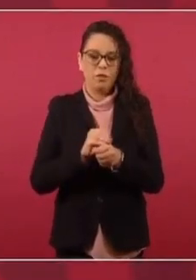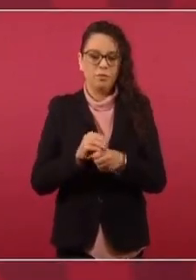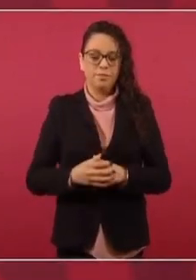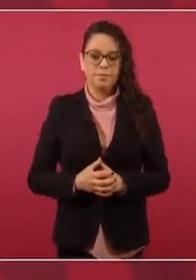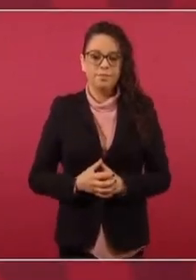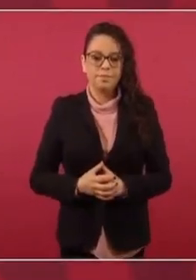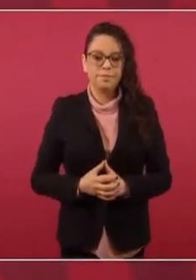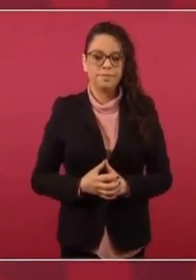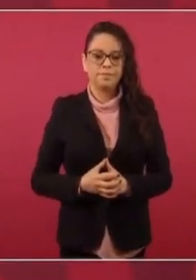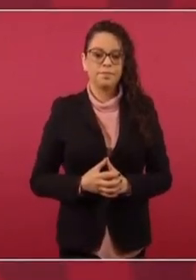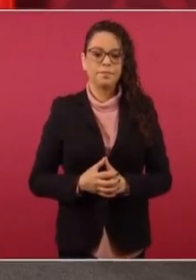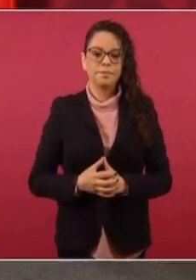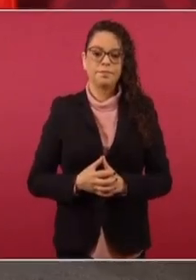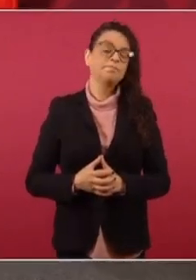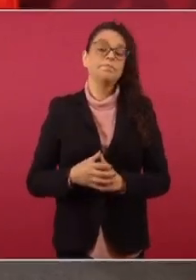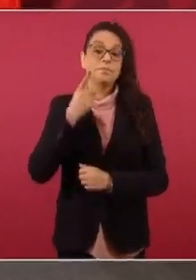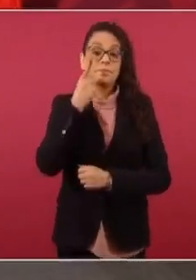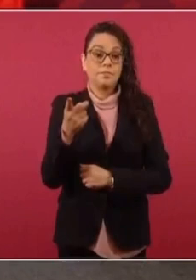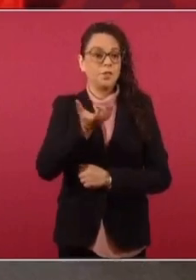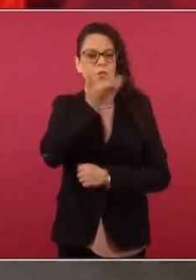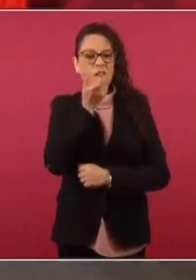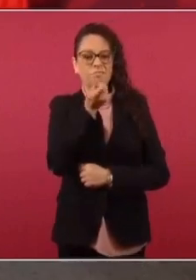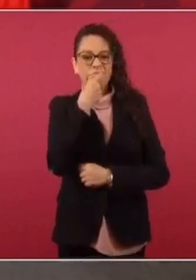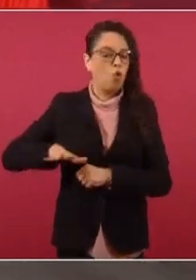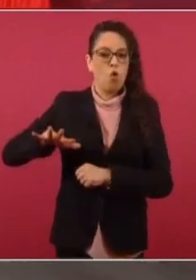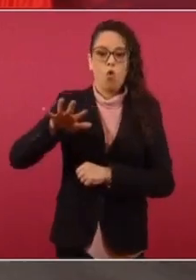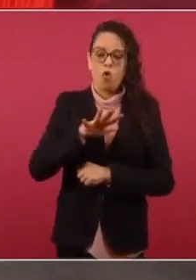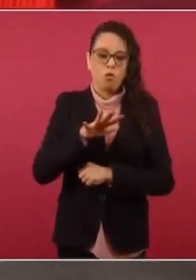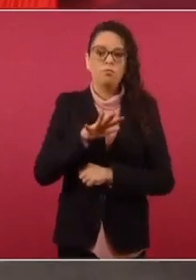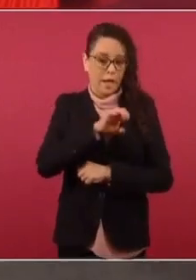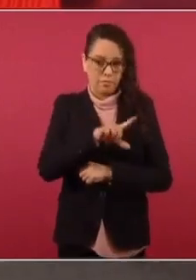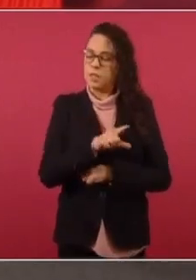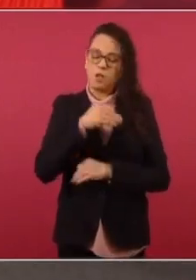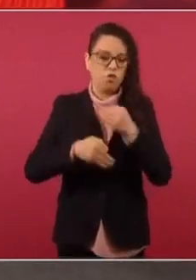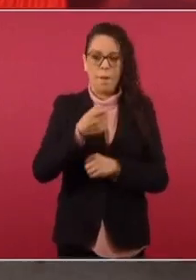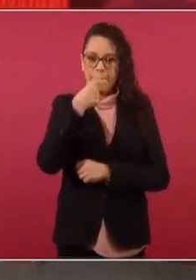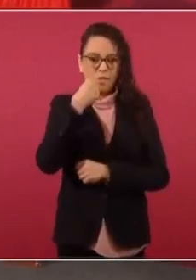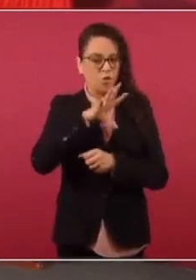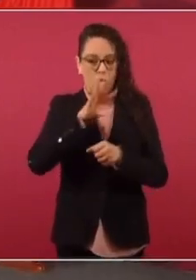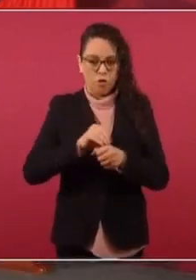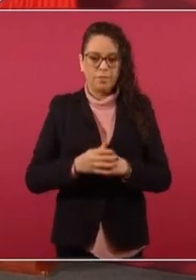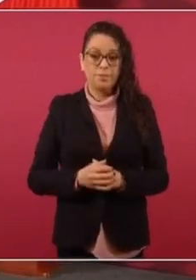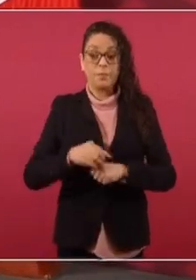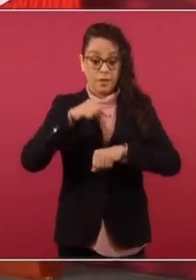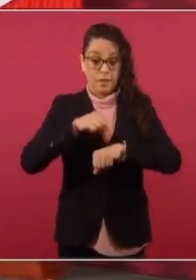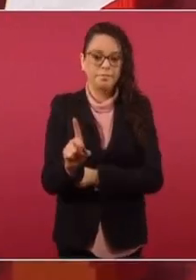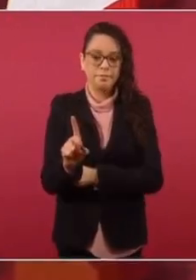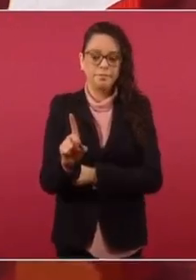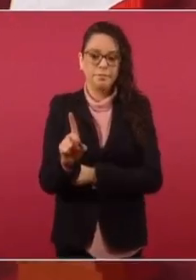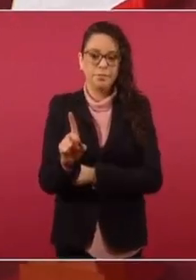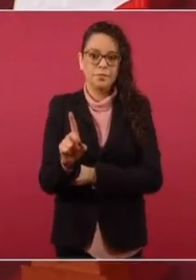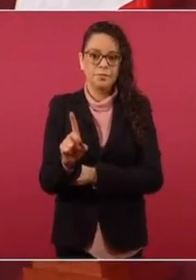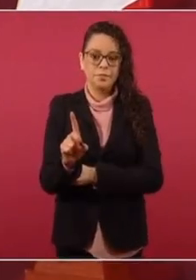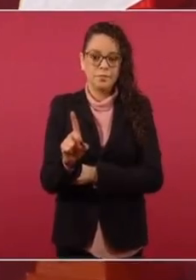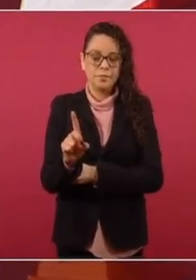llamada o el llamado cuadro básico de medicamentos, todos. Y también médicos los fines de semana